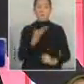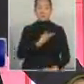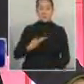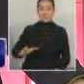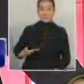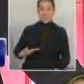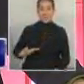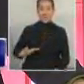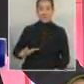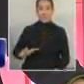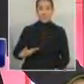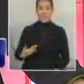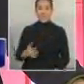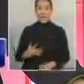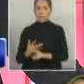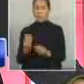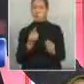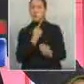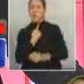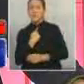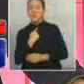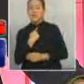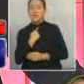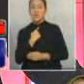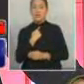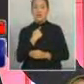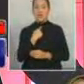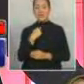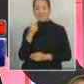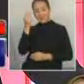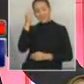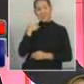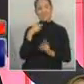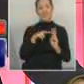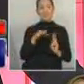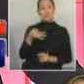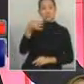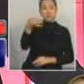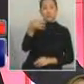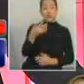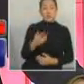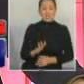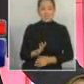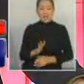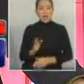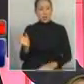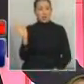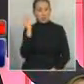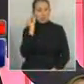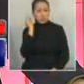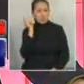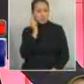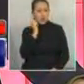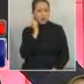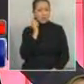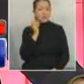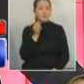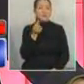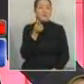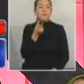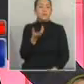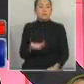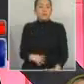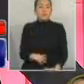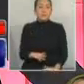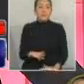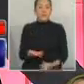seguramente interesados en proyectarse. He escuchado más en el Senado el reconocimiento de que la